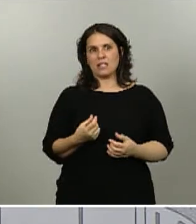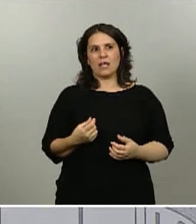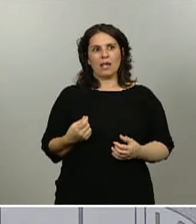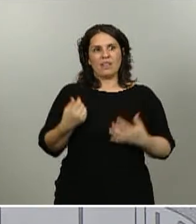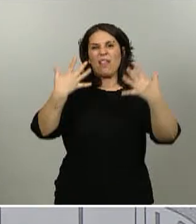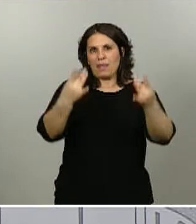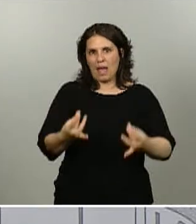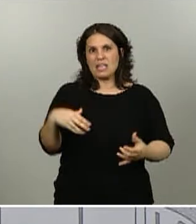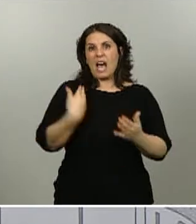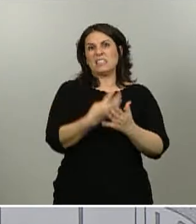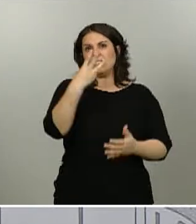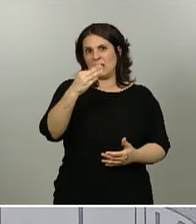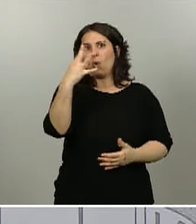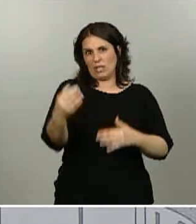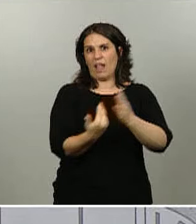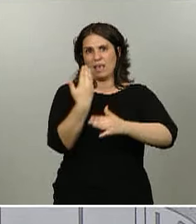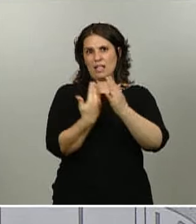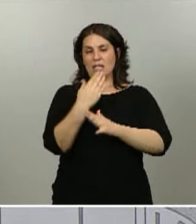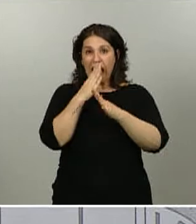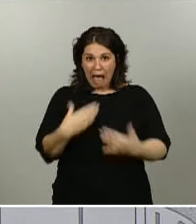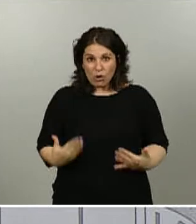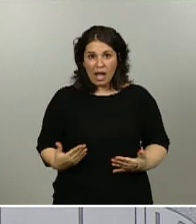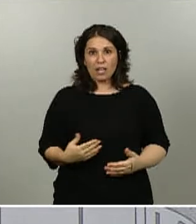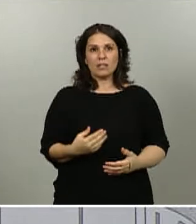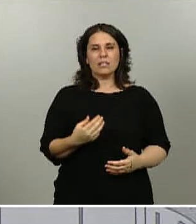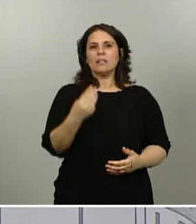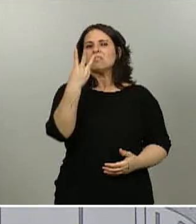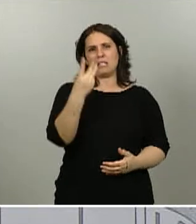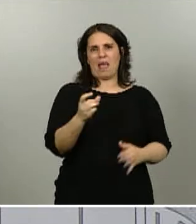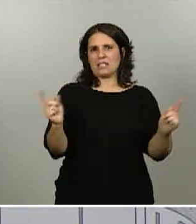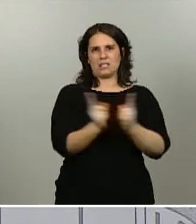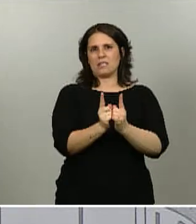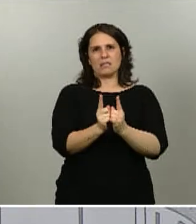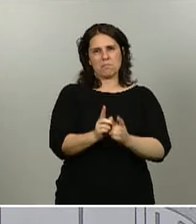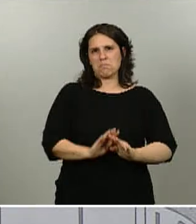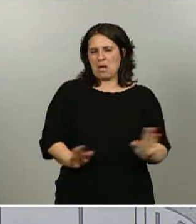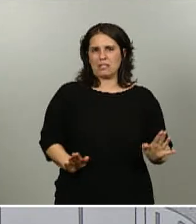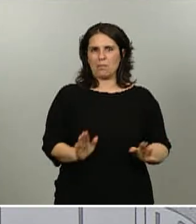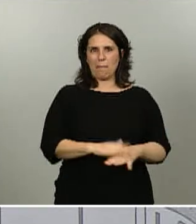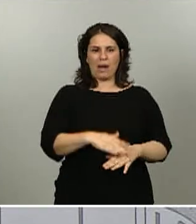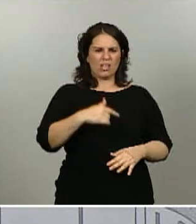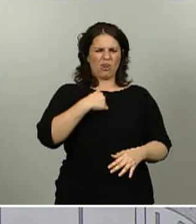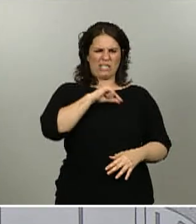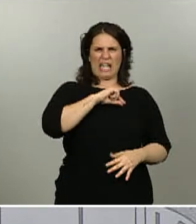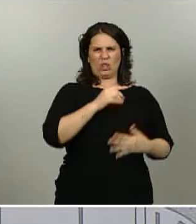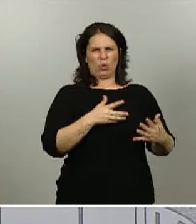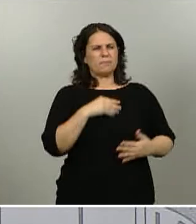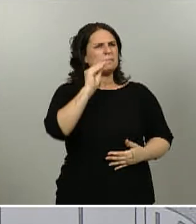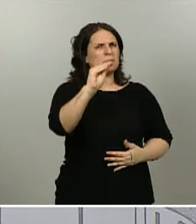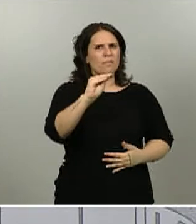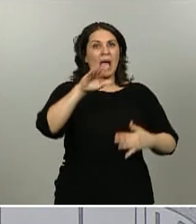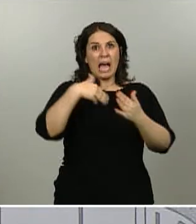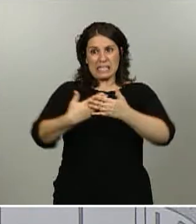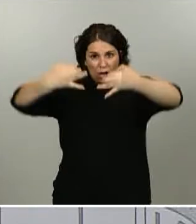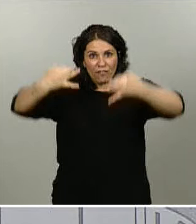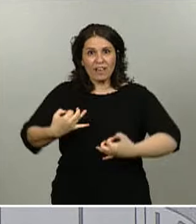están pasando un promedio de 3 días únicamente. Y este promedio probablemente se reducirá